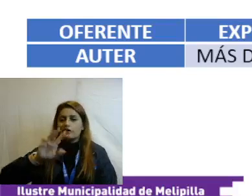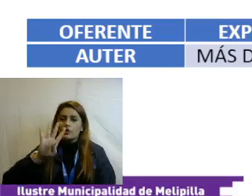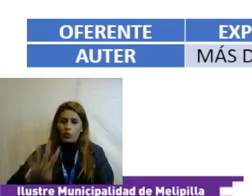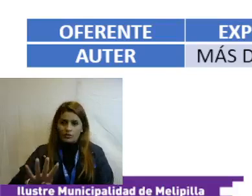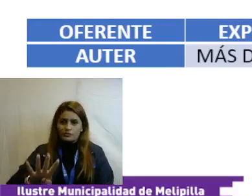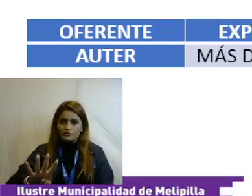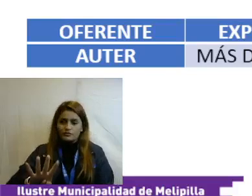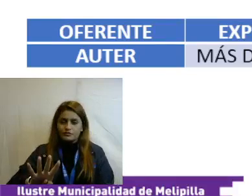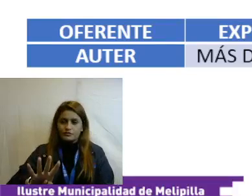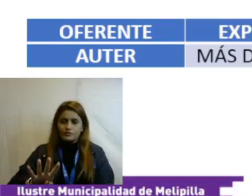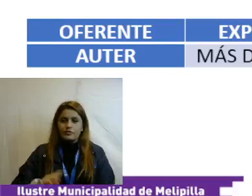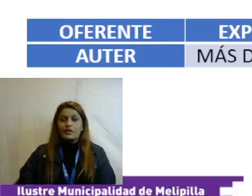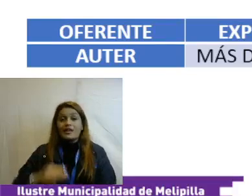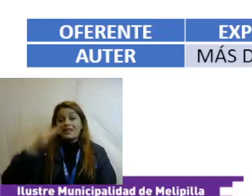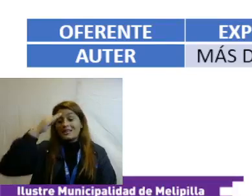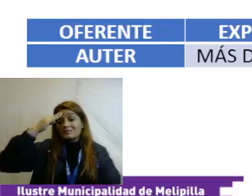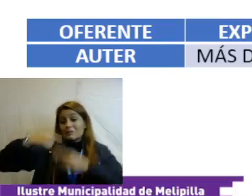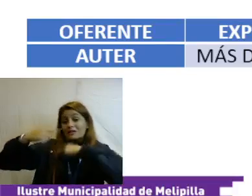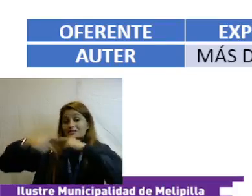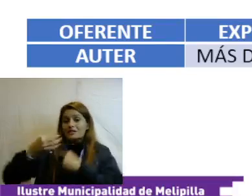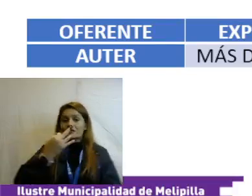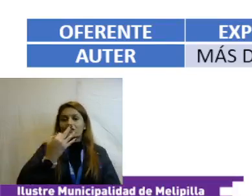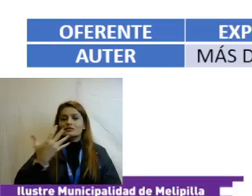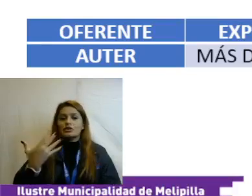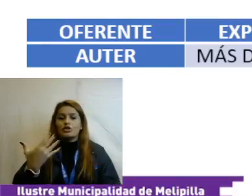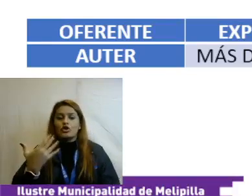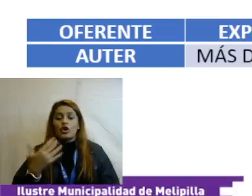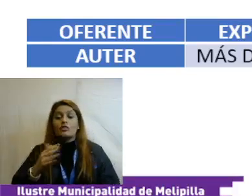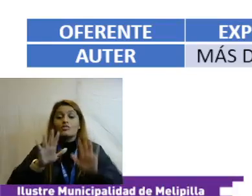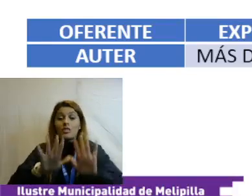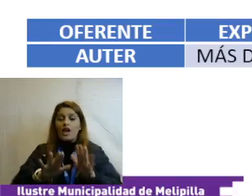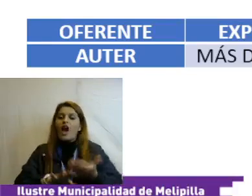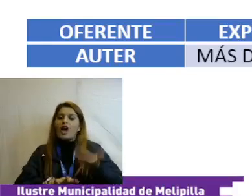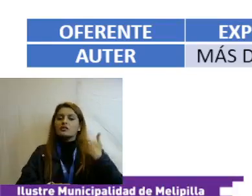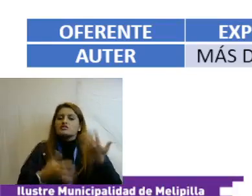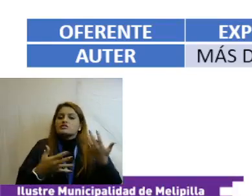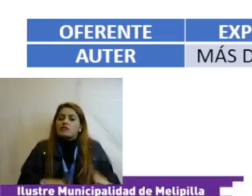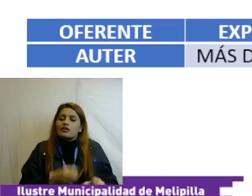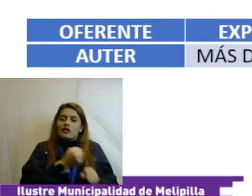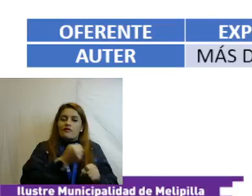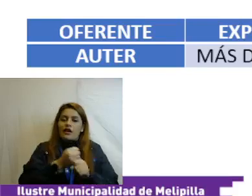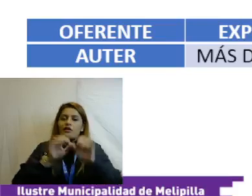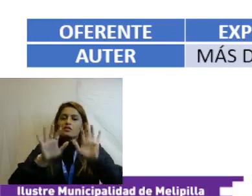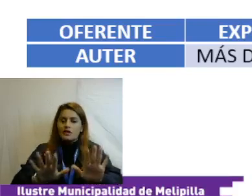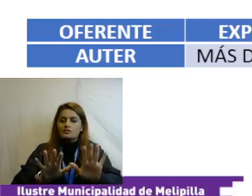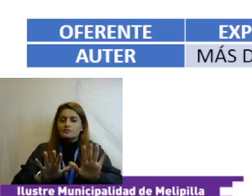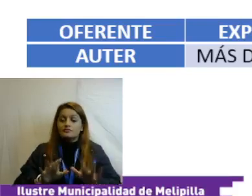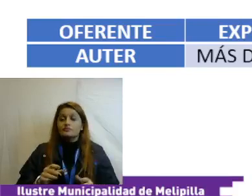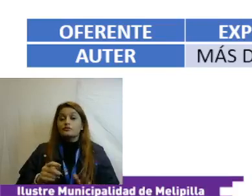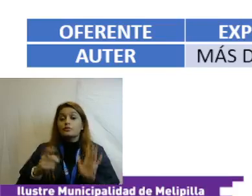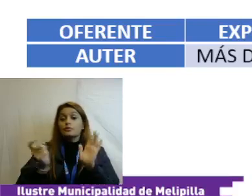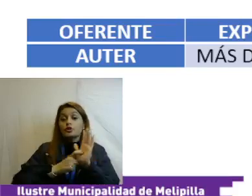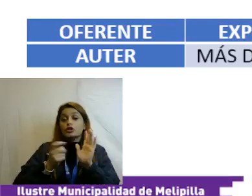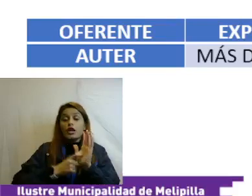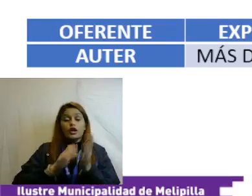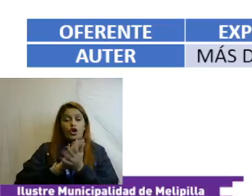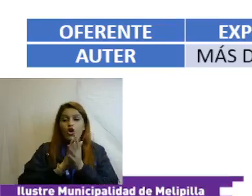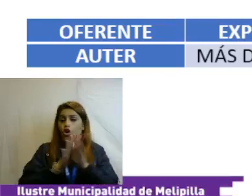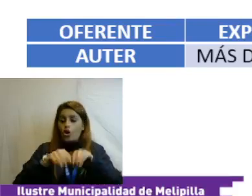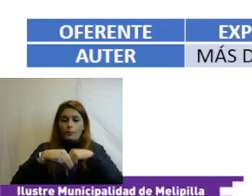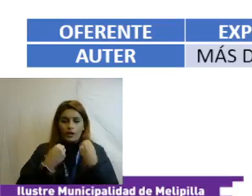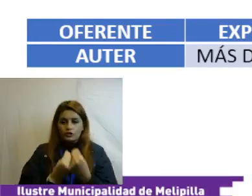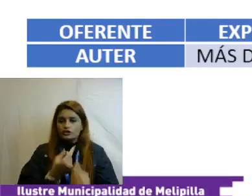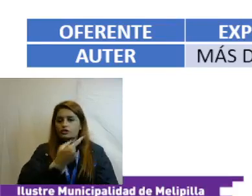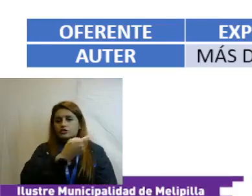93.653.794 pesos. La experiencia pondrá un 35%, acredita más de 10 horas y obtiene